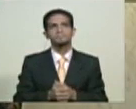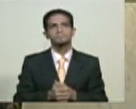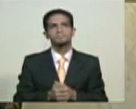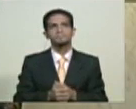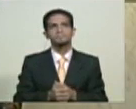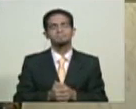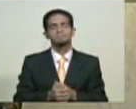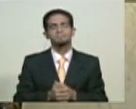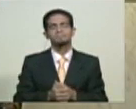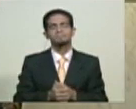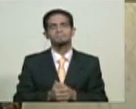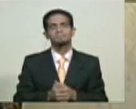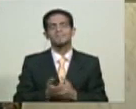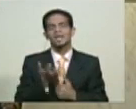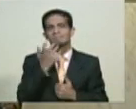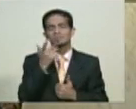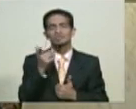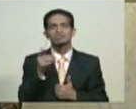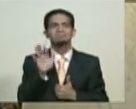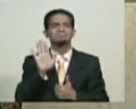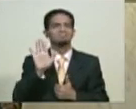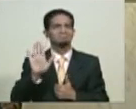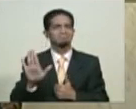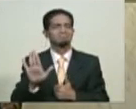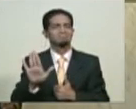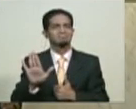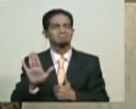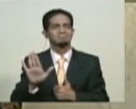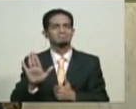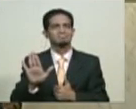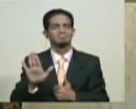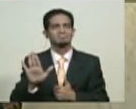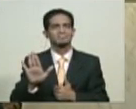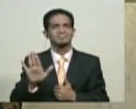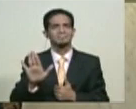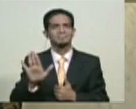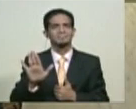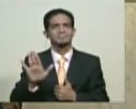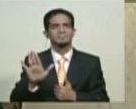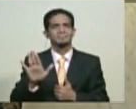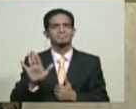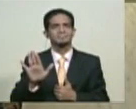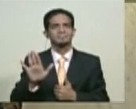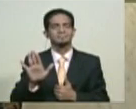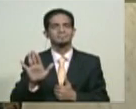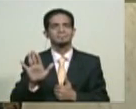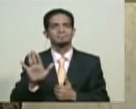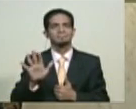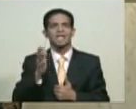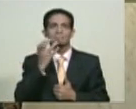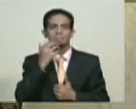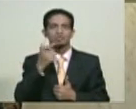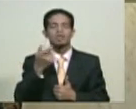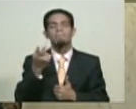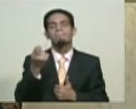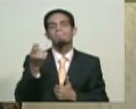han estado vinculadas a la oscilación de los precios